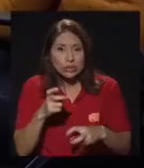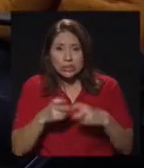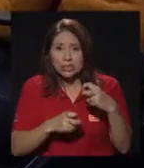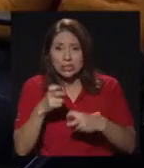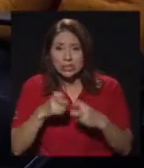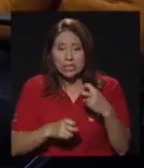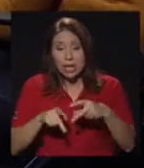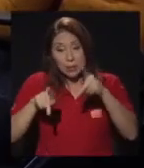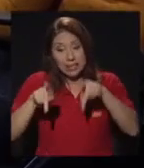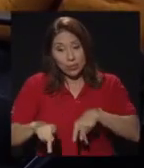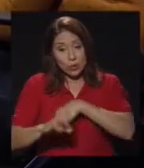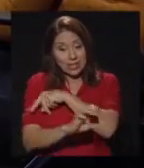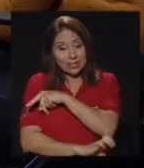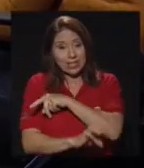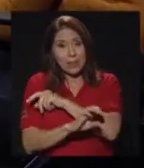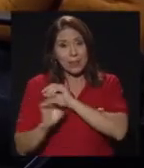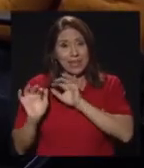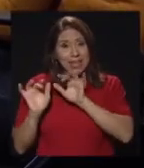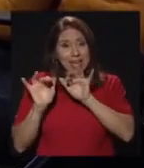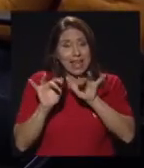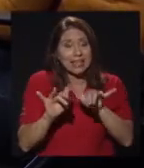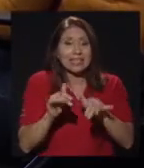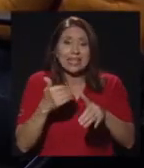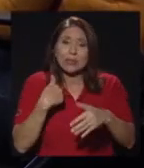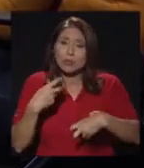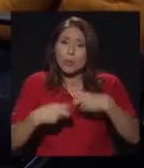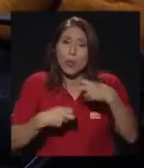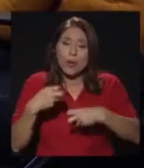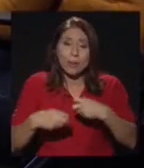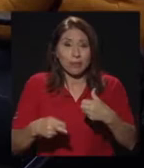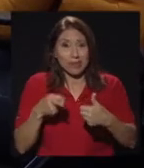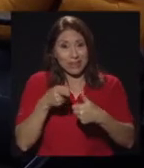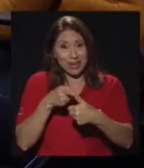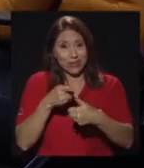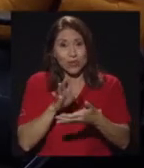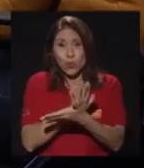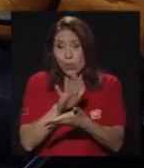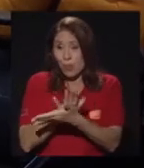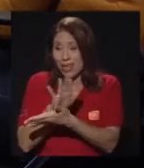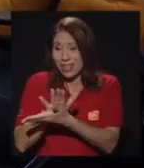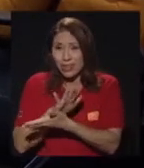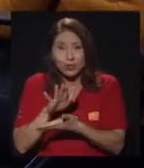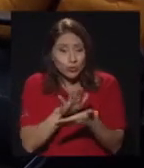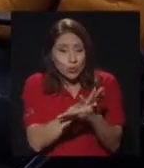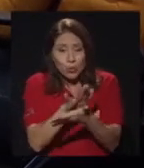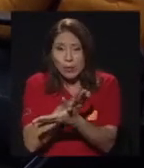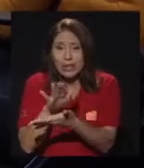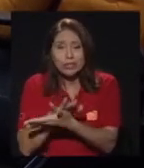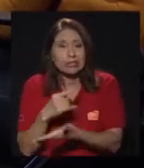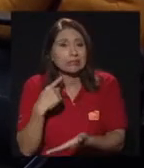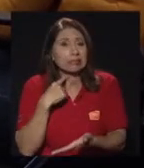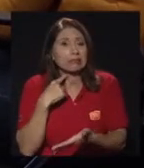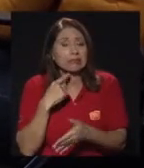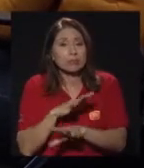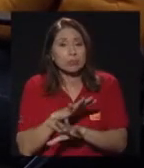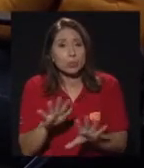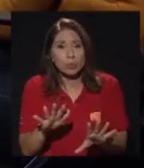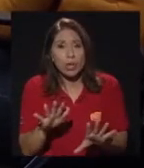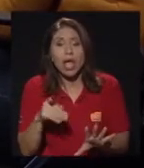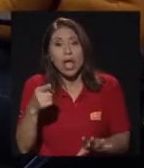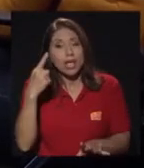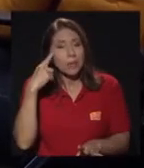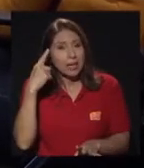personas migrantes es, primero, la documentación. Los documentos son demasiado alto, el costo. Porque